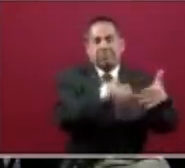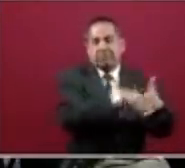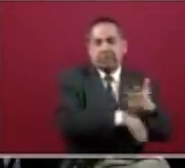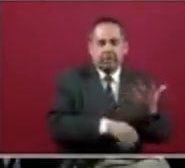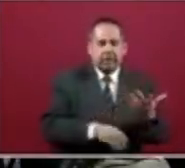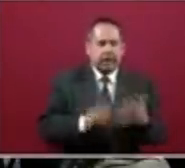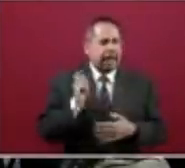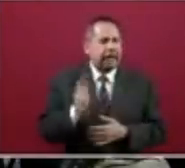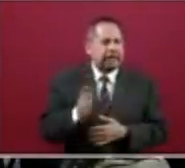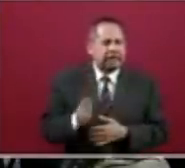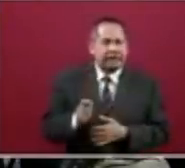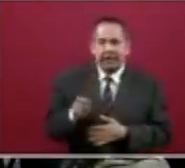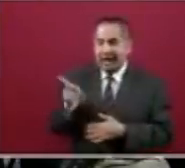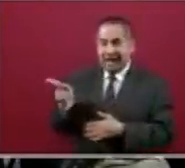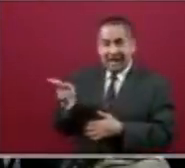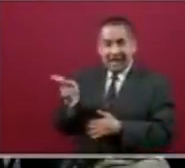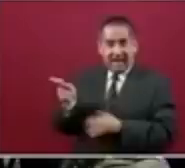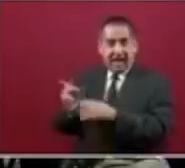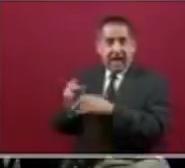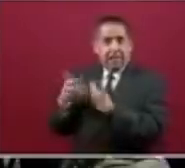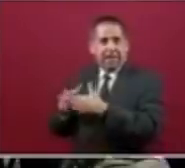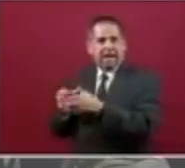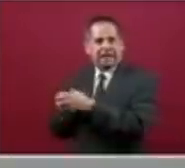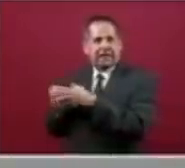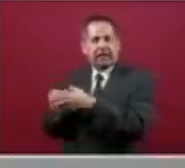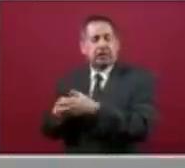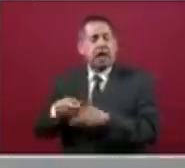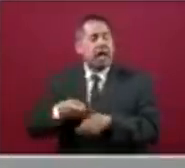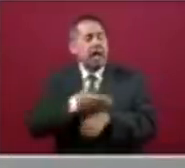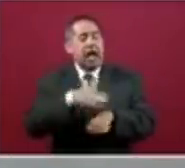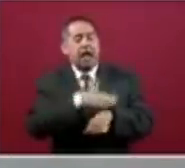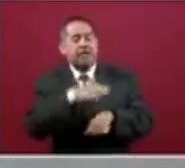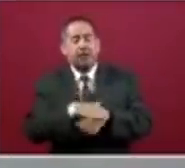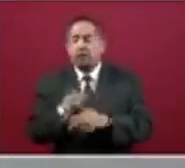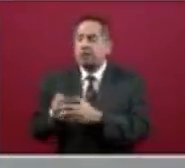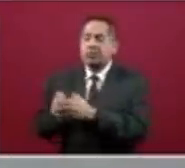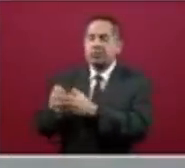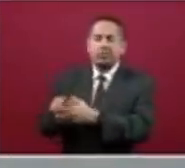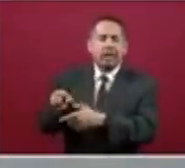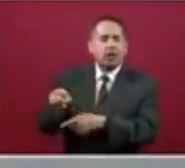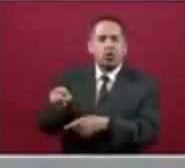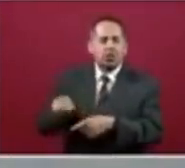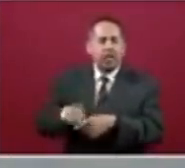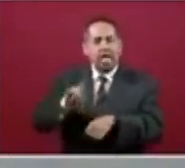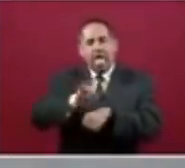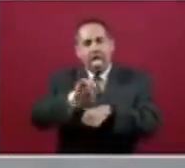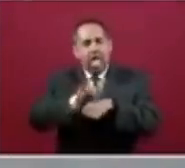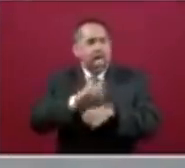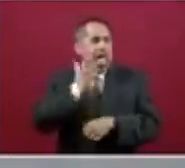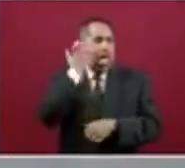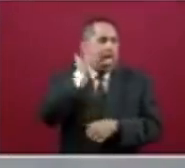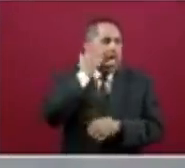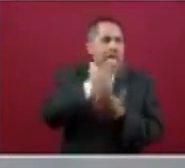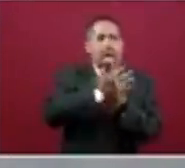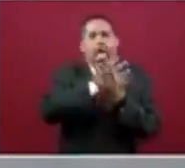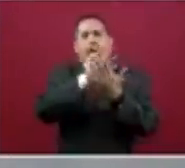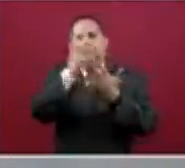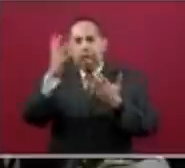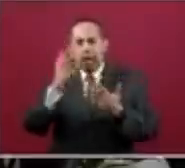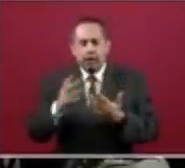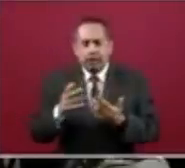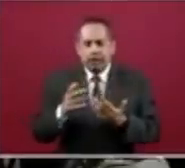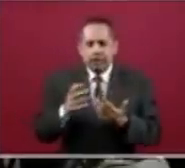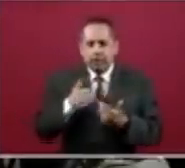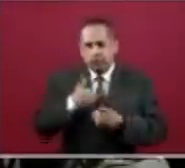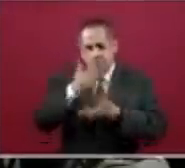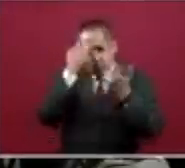decir que las calificadoras pues prácticamente dan notas ficticias o infladas. Yo no sé cuál es